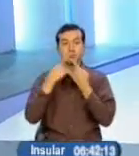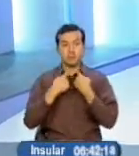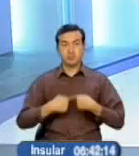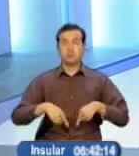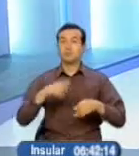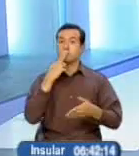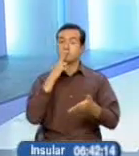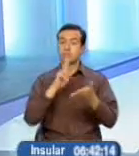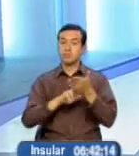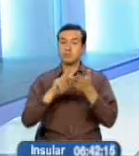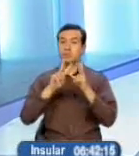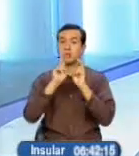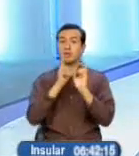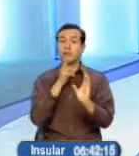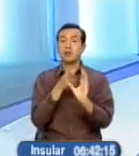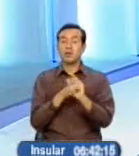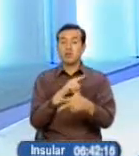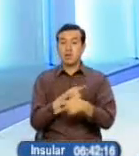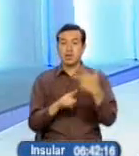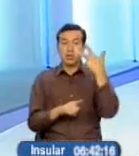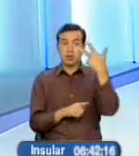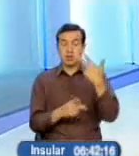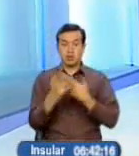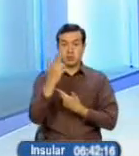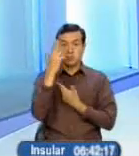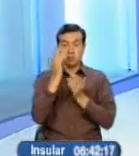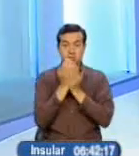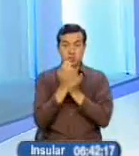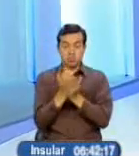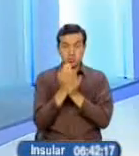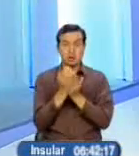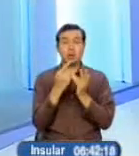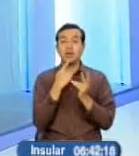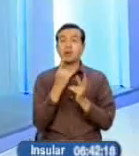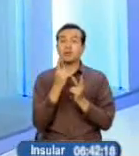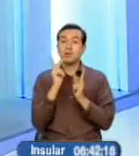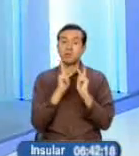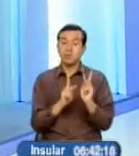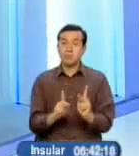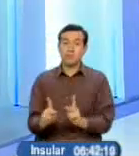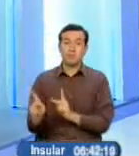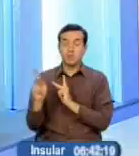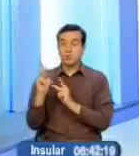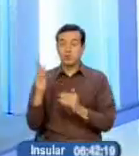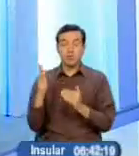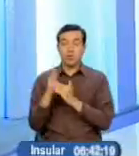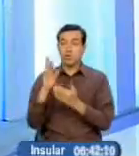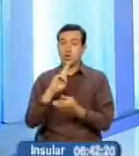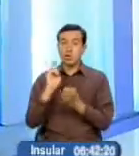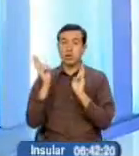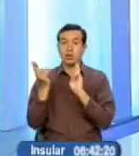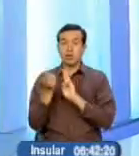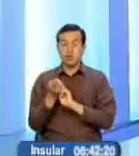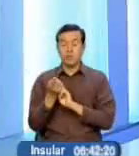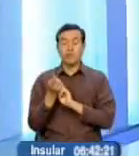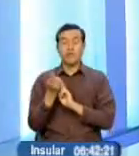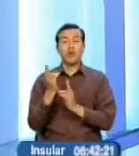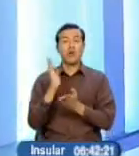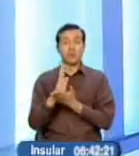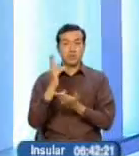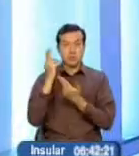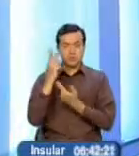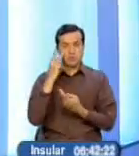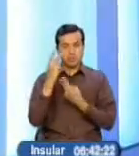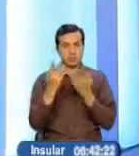un comunicado sobre la participación de tres oficiales de la Armada en un supuesto plan en contra de las reformas a la seguridad social de las Fuerzas